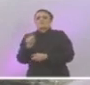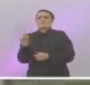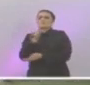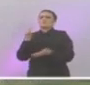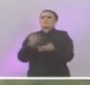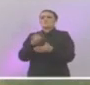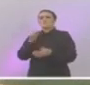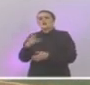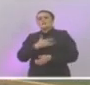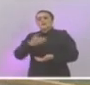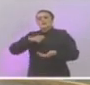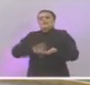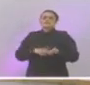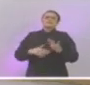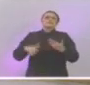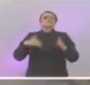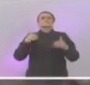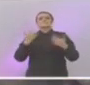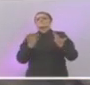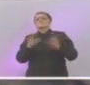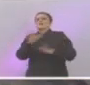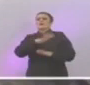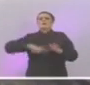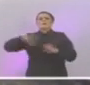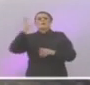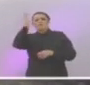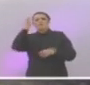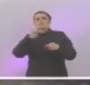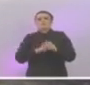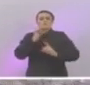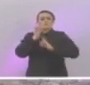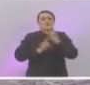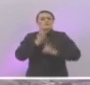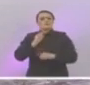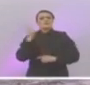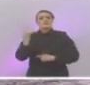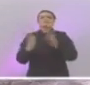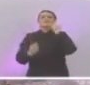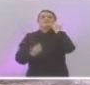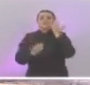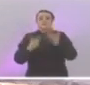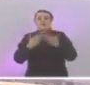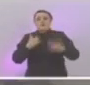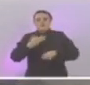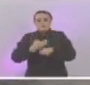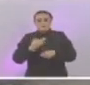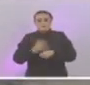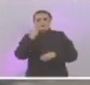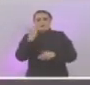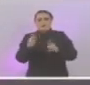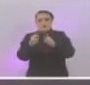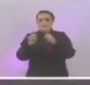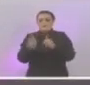lugares donde se genera el ambiente de más cultura y más deporte que justo queremos. Así ocurre ya con el